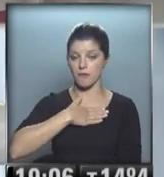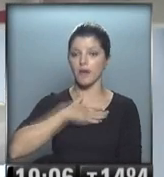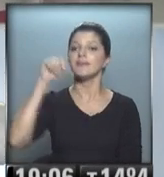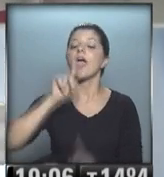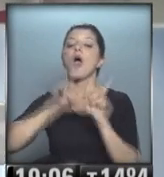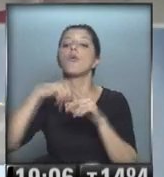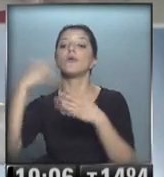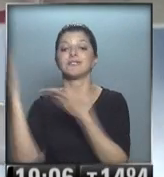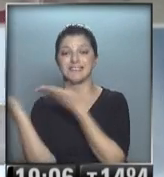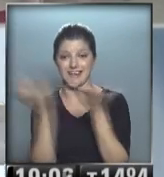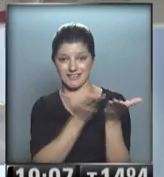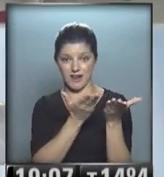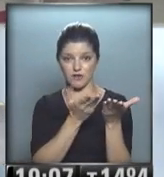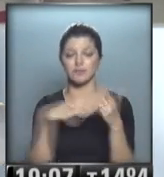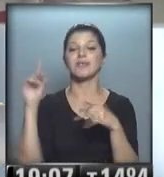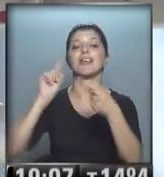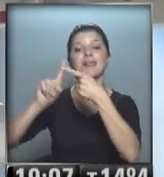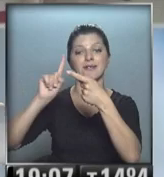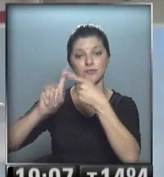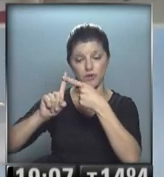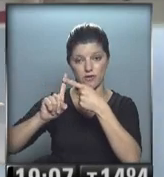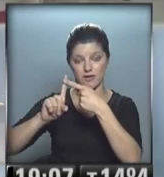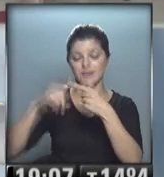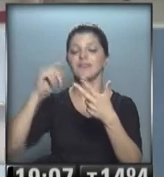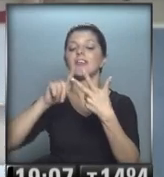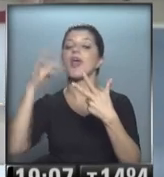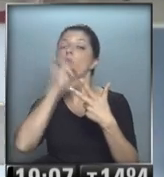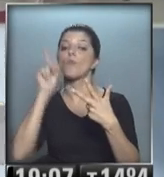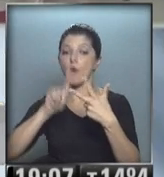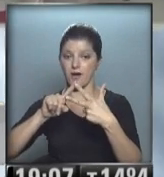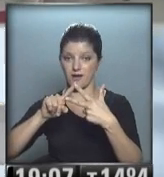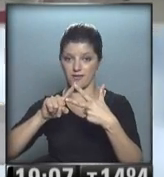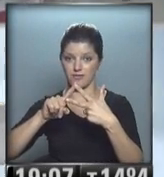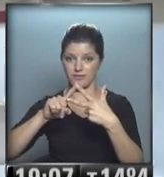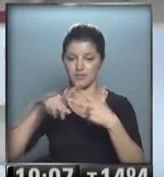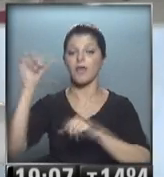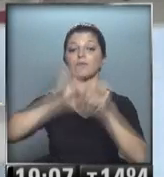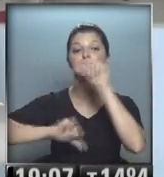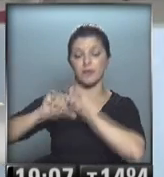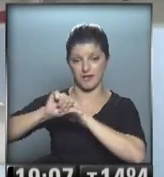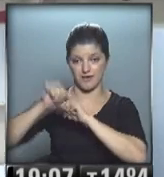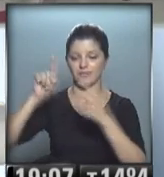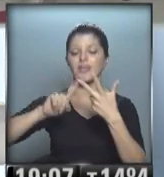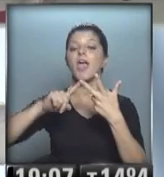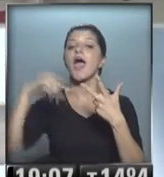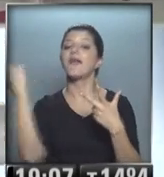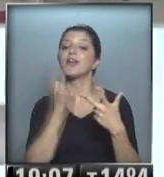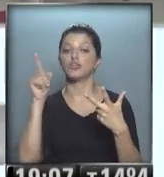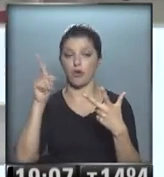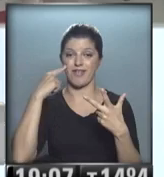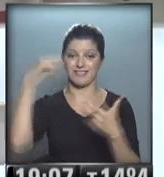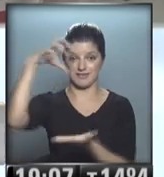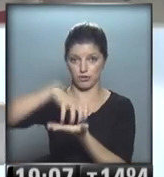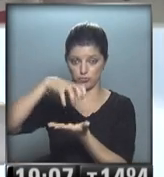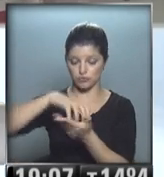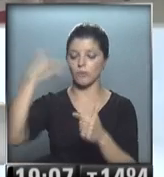de la Salud y Relaciones Sanitarias, Eduardo Bustos Villar, la presidenta de la Comisión Nacional de Energía Atómica, Norma Boero, la directora del Instituto